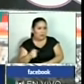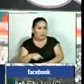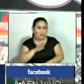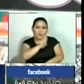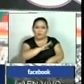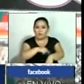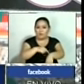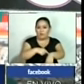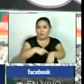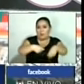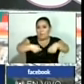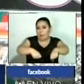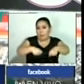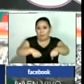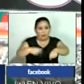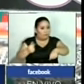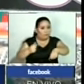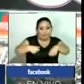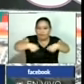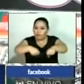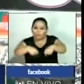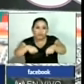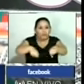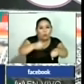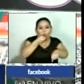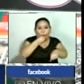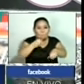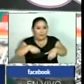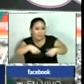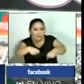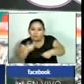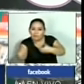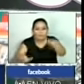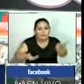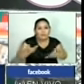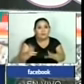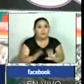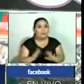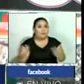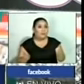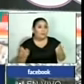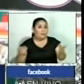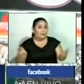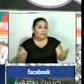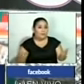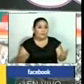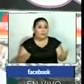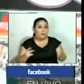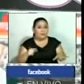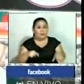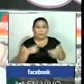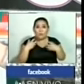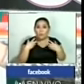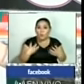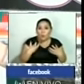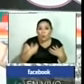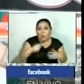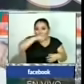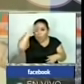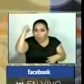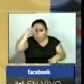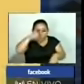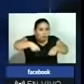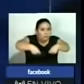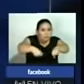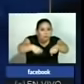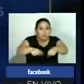de ellos para ir a dejar la comida a domicilio, porque, o sea, la demanda que ellos tienen.